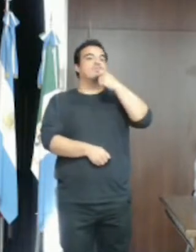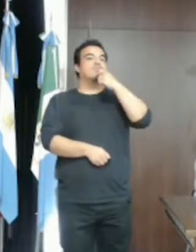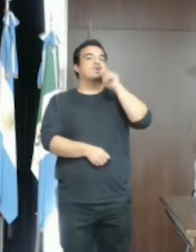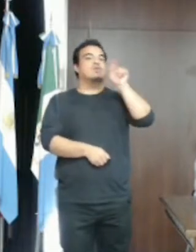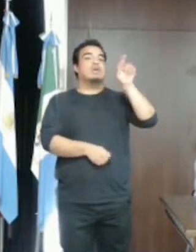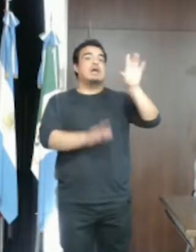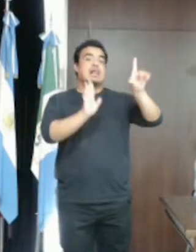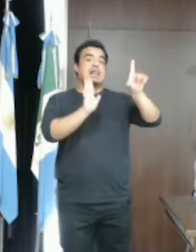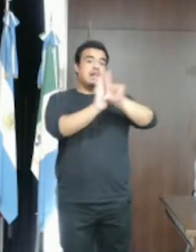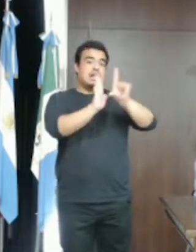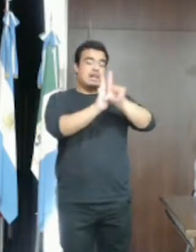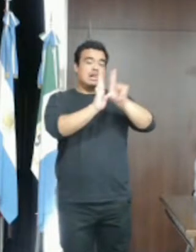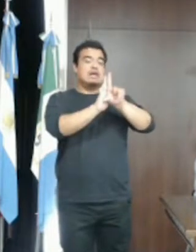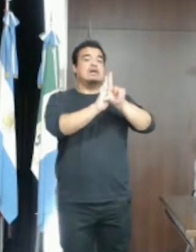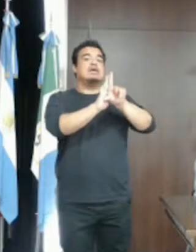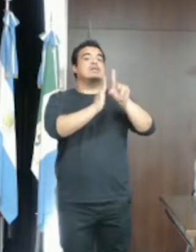paliativos.